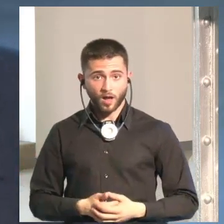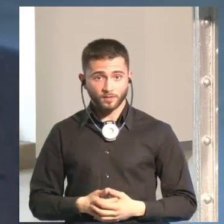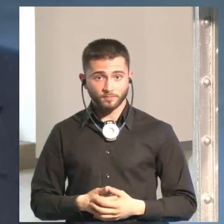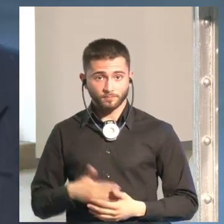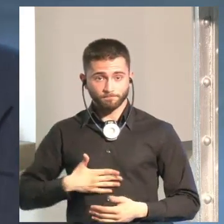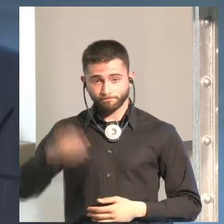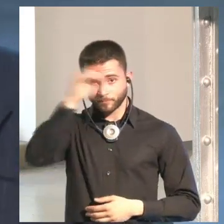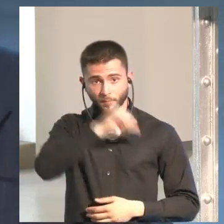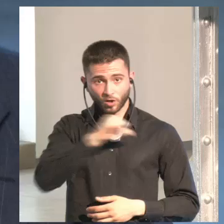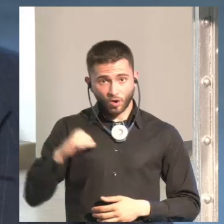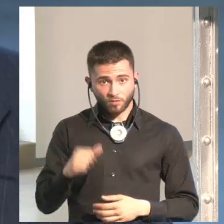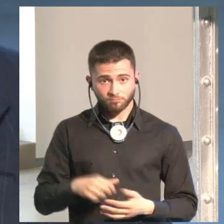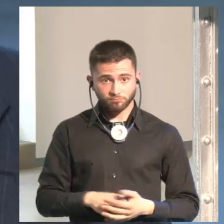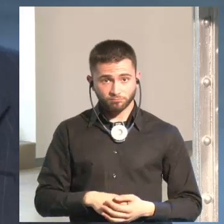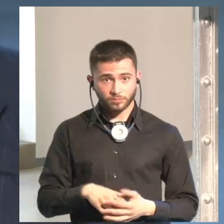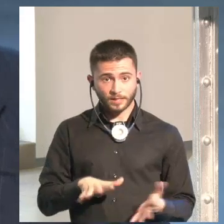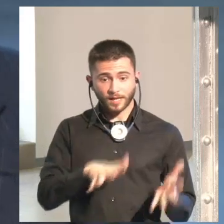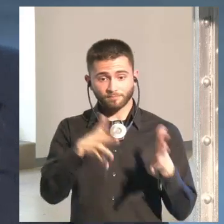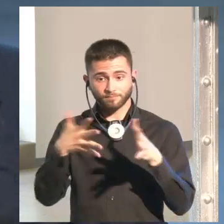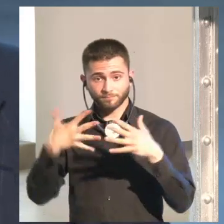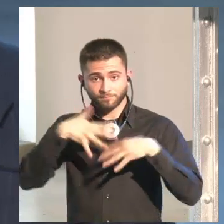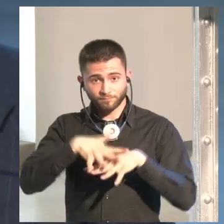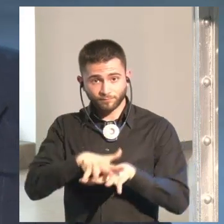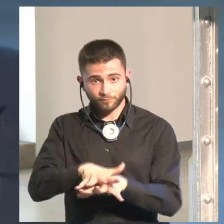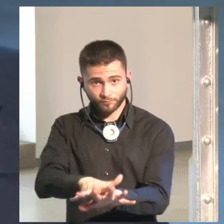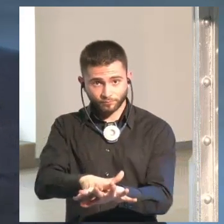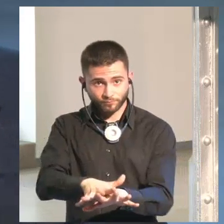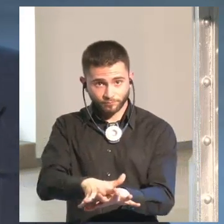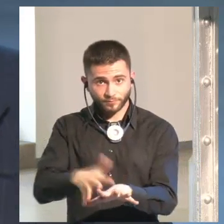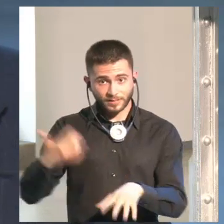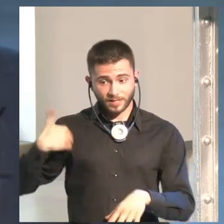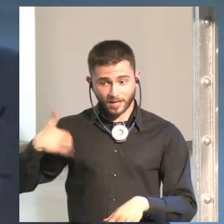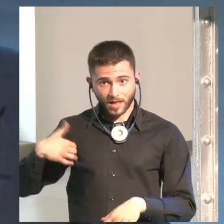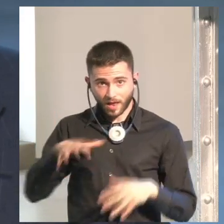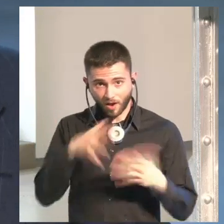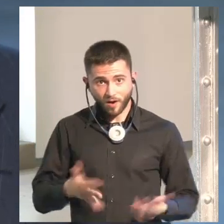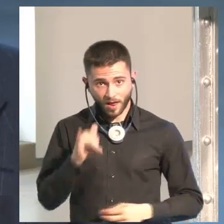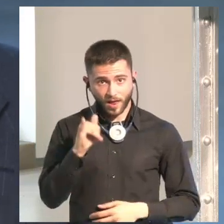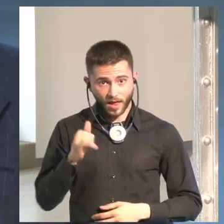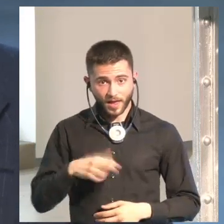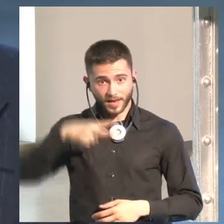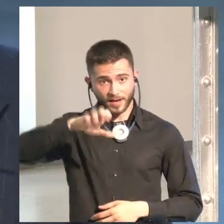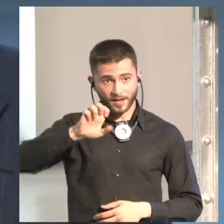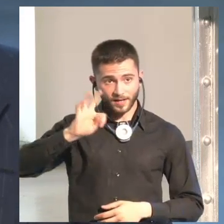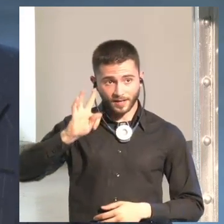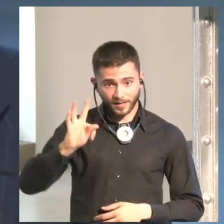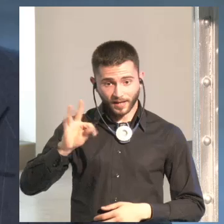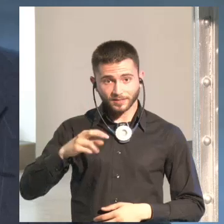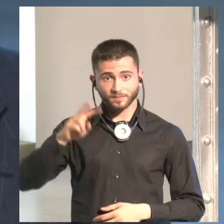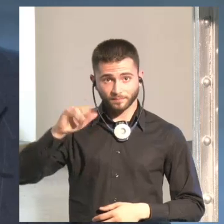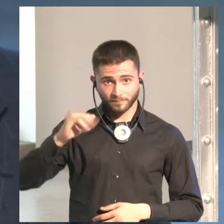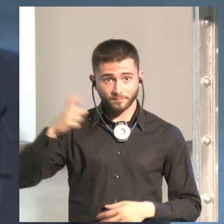menos, ha llegado, ha fructificado y ahora ya está ahí. Cuando Netflix viene a España, puede venir a la Unión